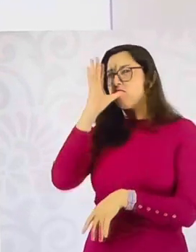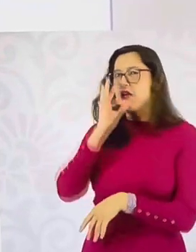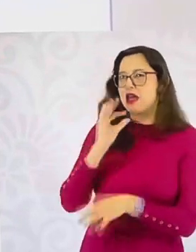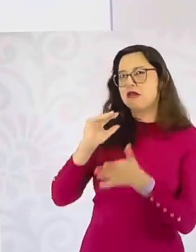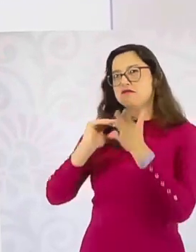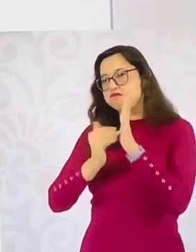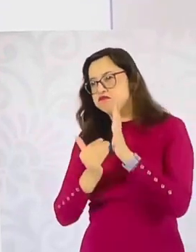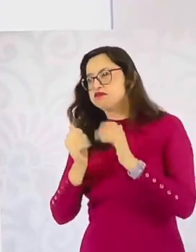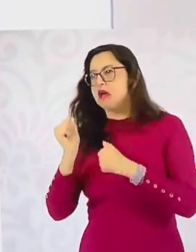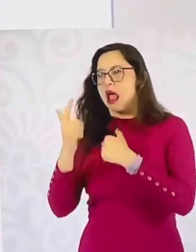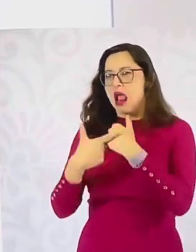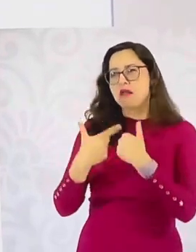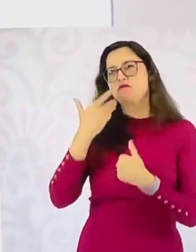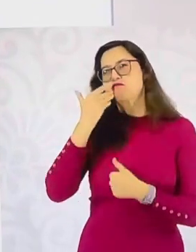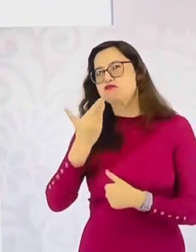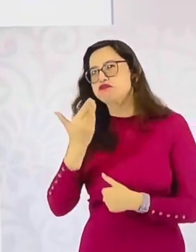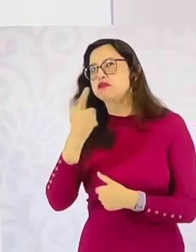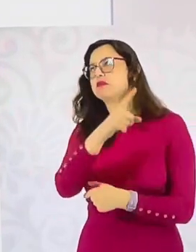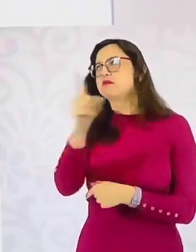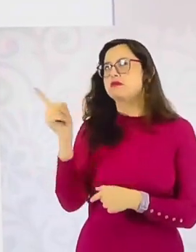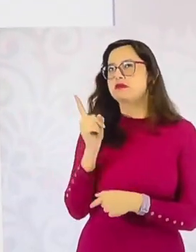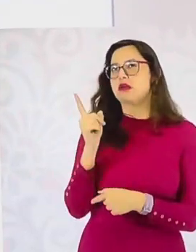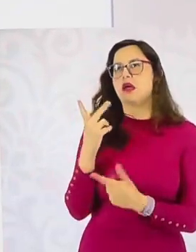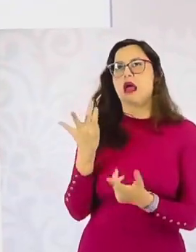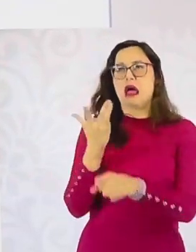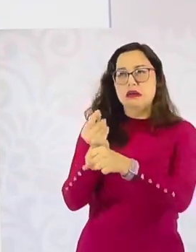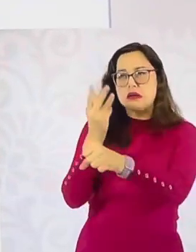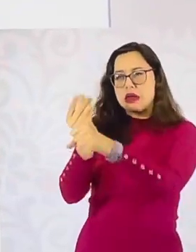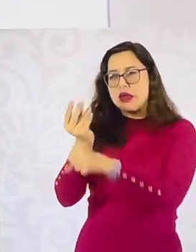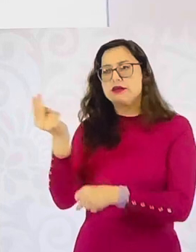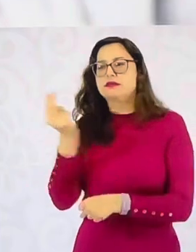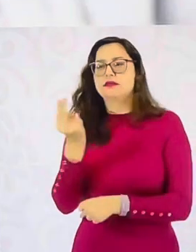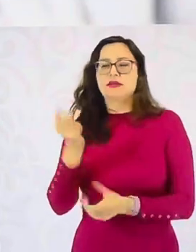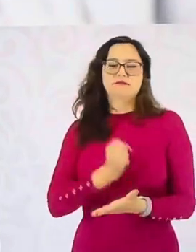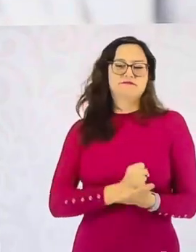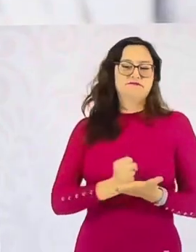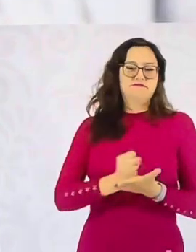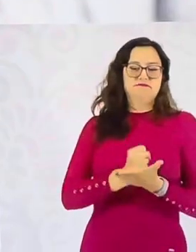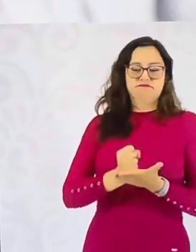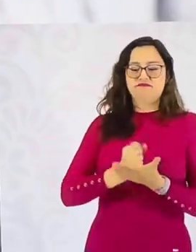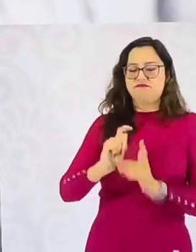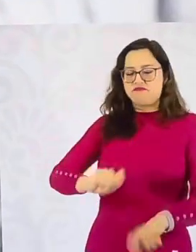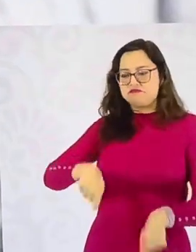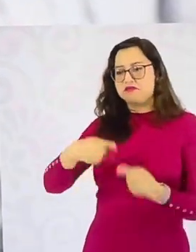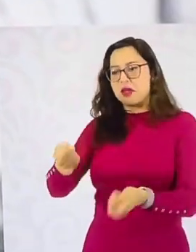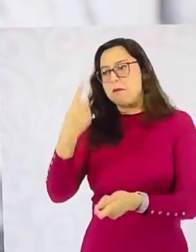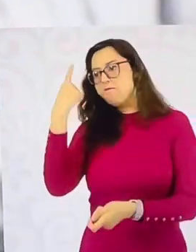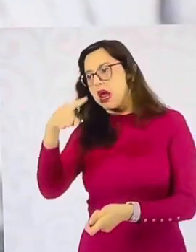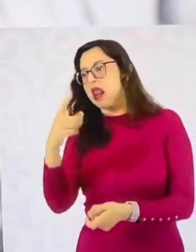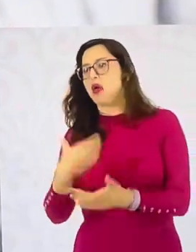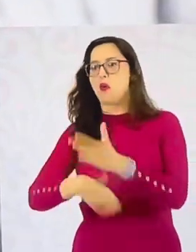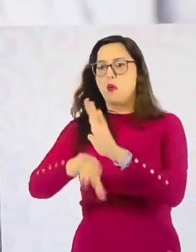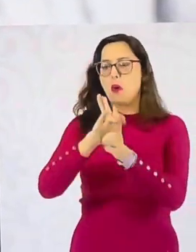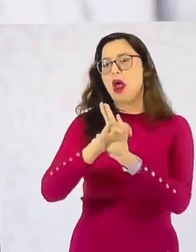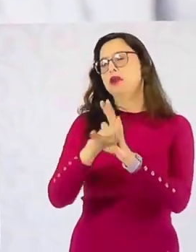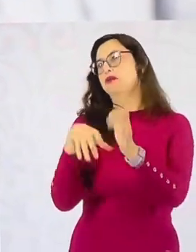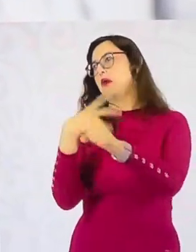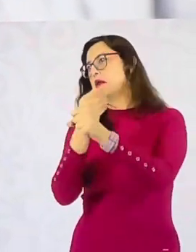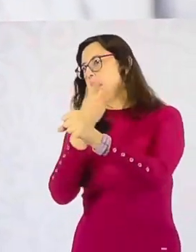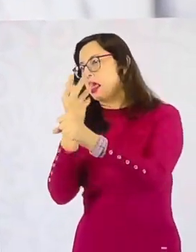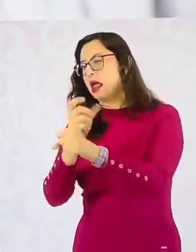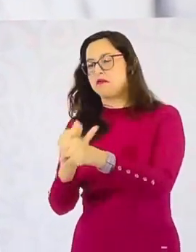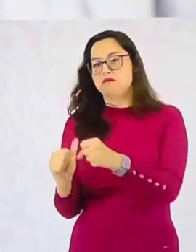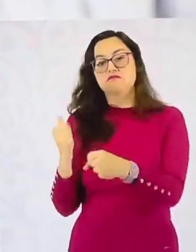a la persona que ya tiene una vivienda y lo utiliza para construir un cuarto más, para mejorar su vivienda,